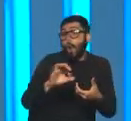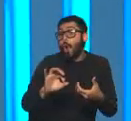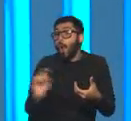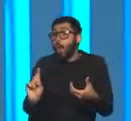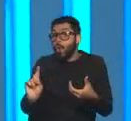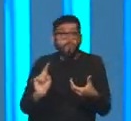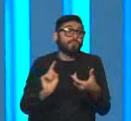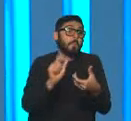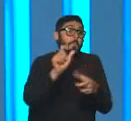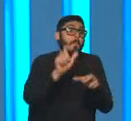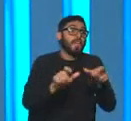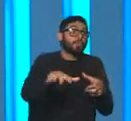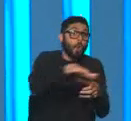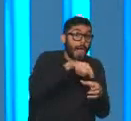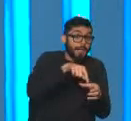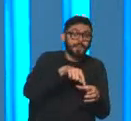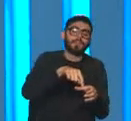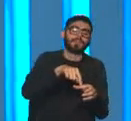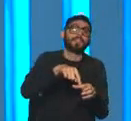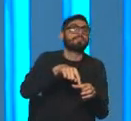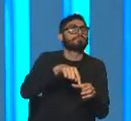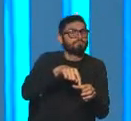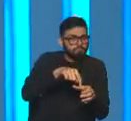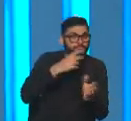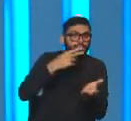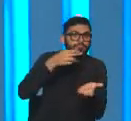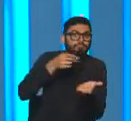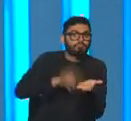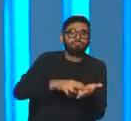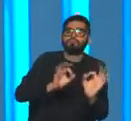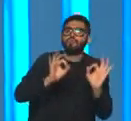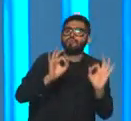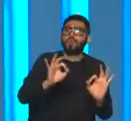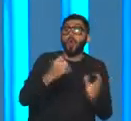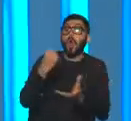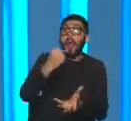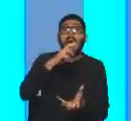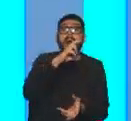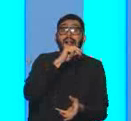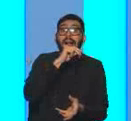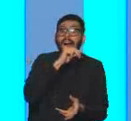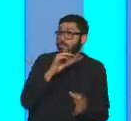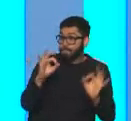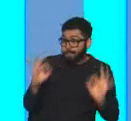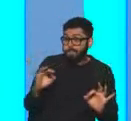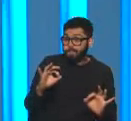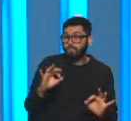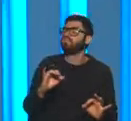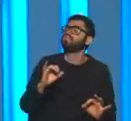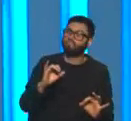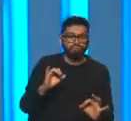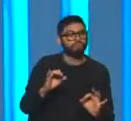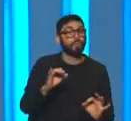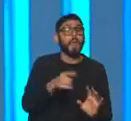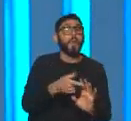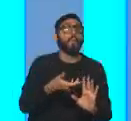aquellas personas que van a empezar a pagar la tarifa plena, sin ningún tipo de subsidio. Plena, toda. Plena, que puede ser un aumento